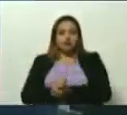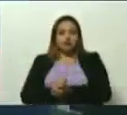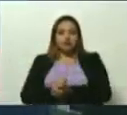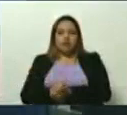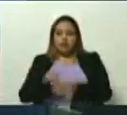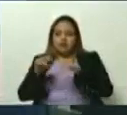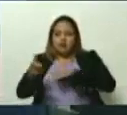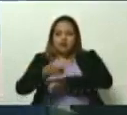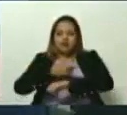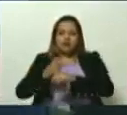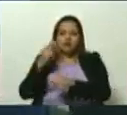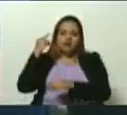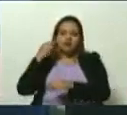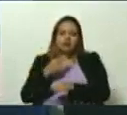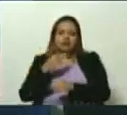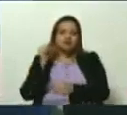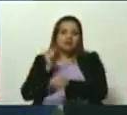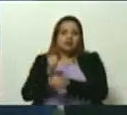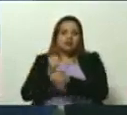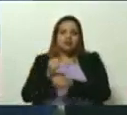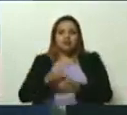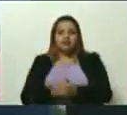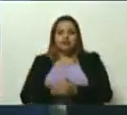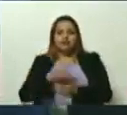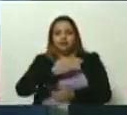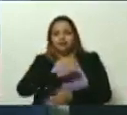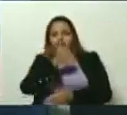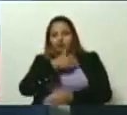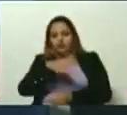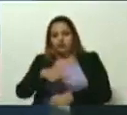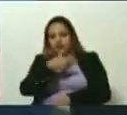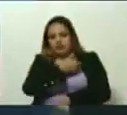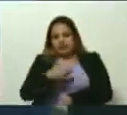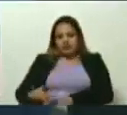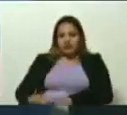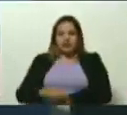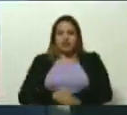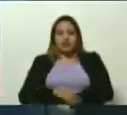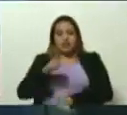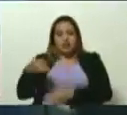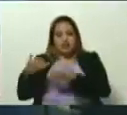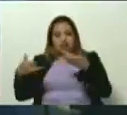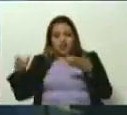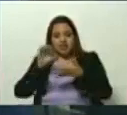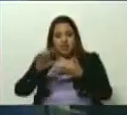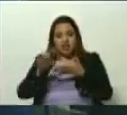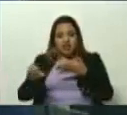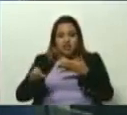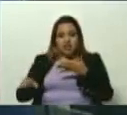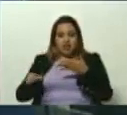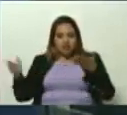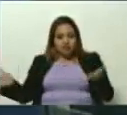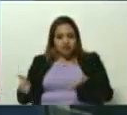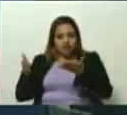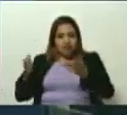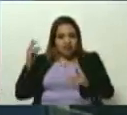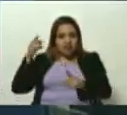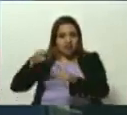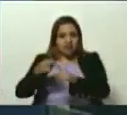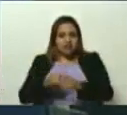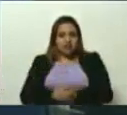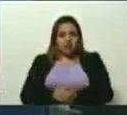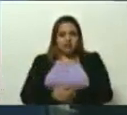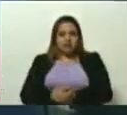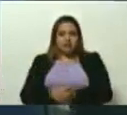sentido, el gobierno bolivariano, trabajando bajo la dirección de nuestro presidente y las líneas estratégicas que emana directamente para